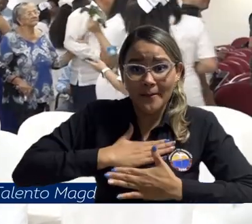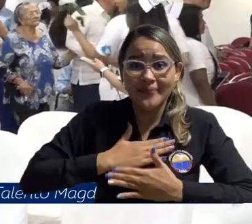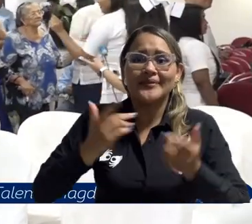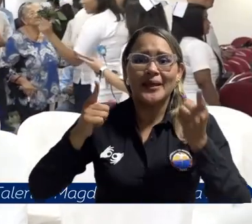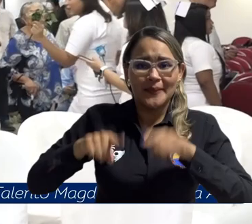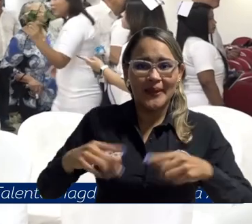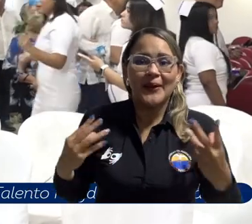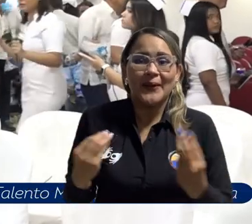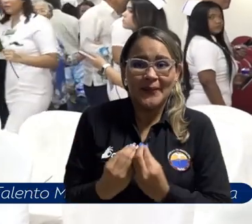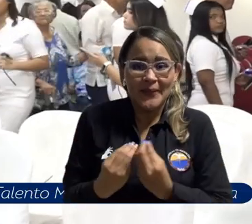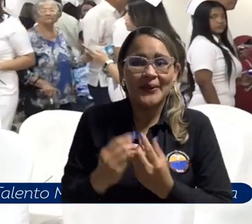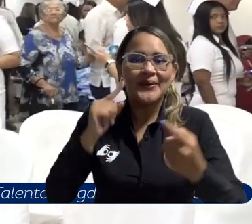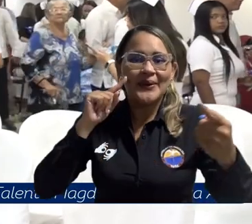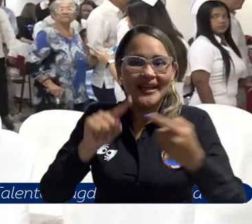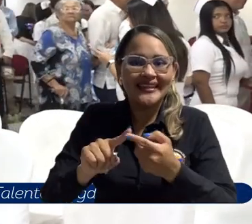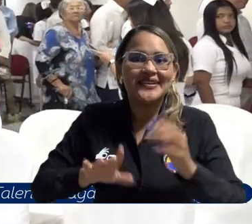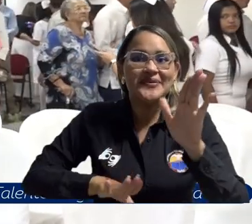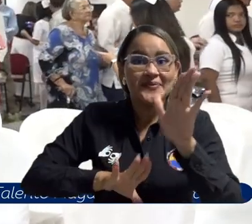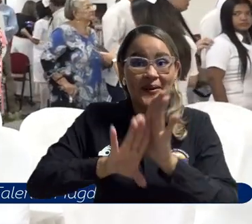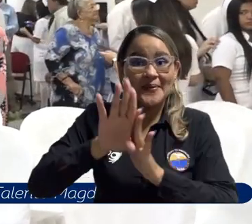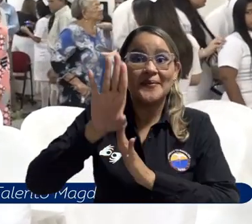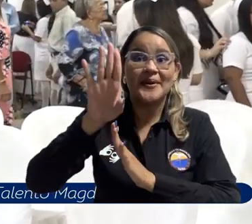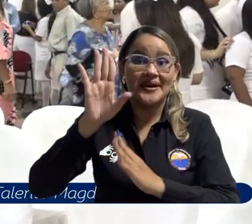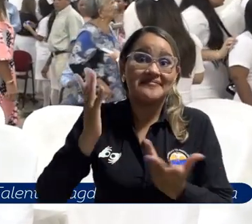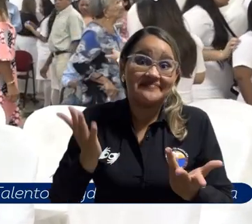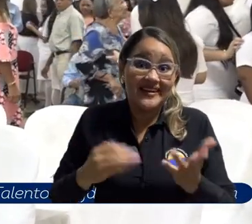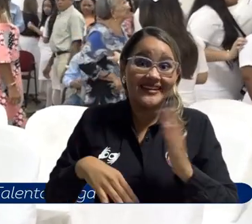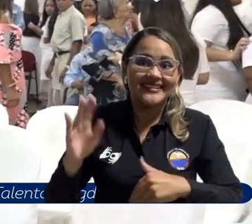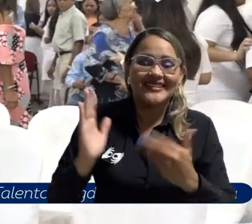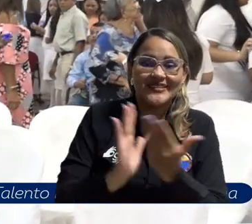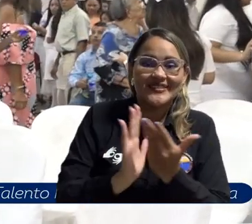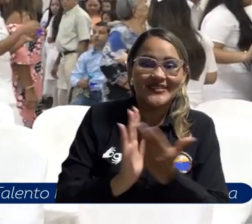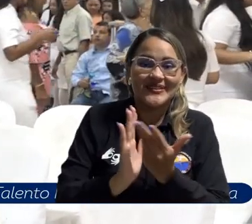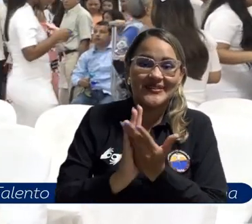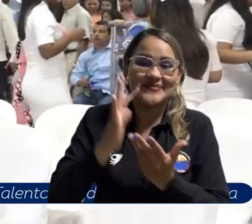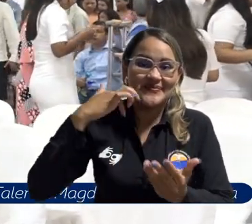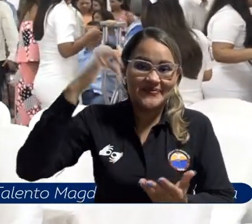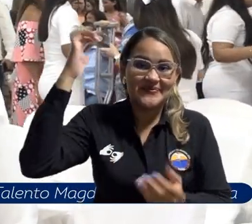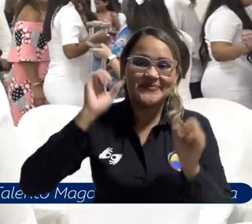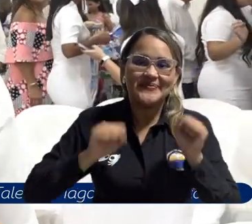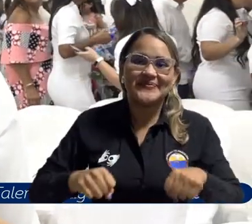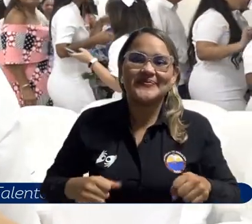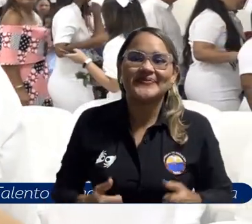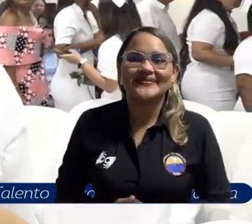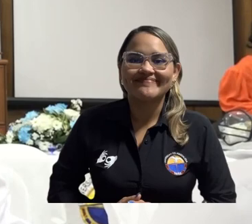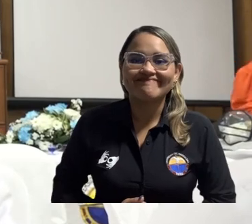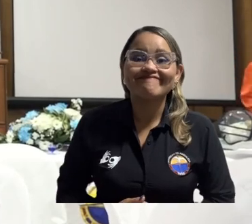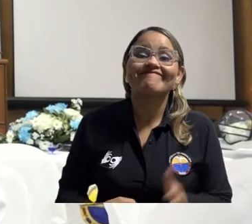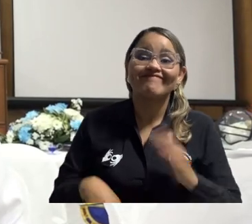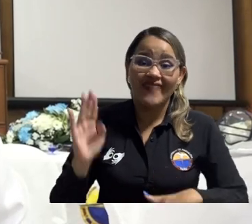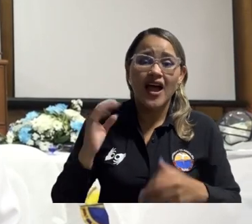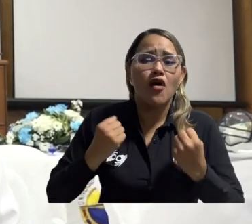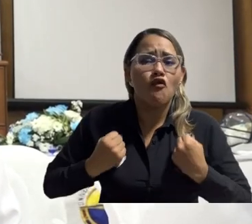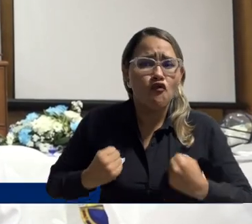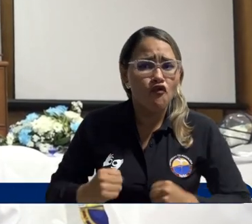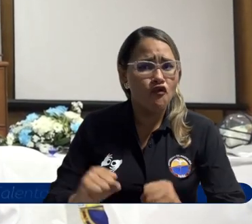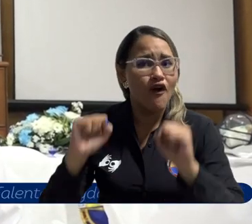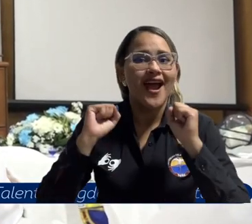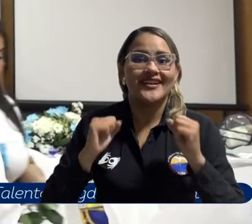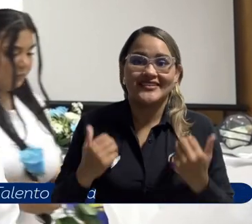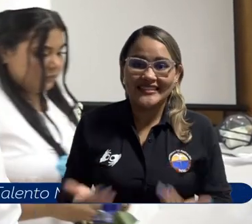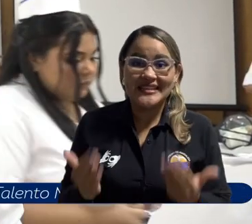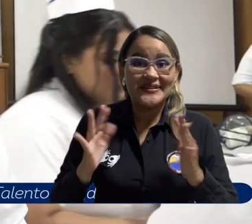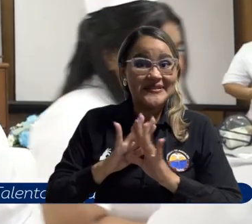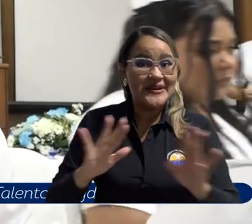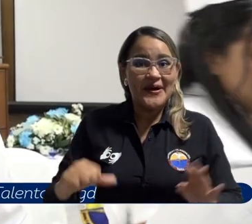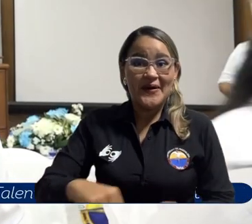por la oportunidad que me ha brindado, no solo a mí, sino a muchos de mis compañeros, pues de salir adelante y poder cursar una carrera profesional. Con constancia, con mucho